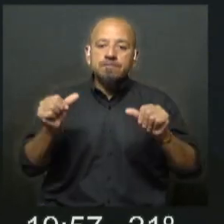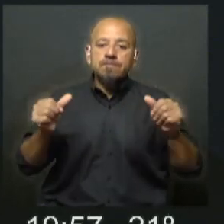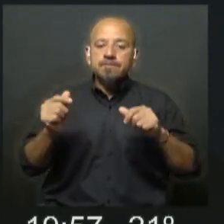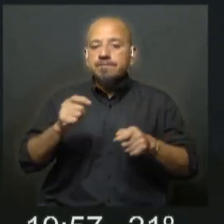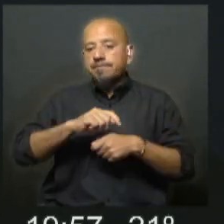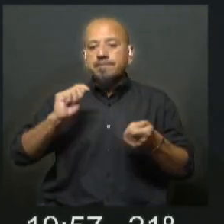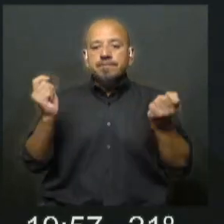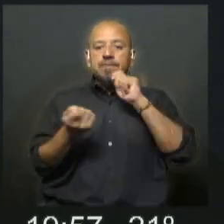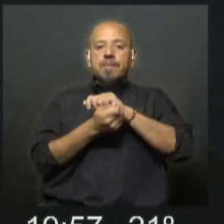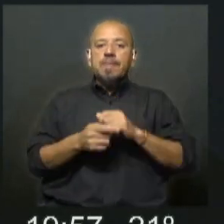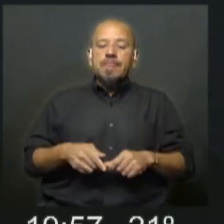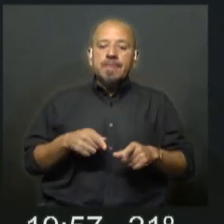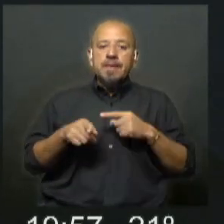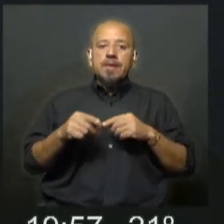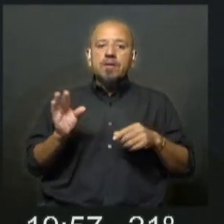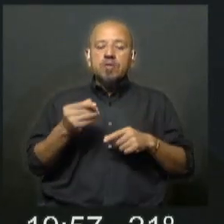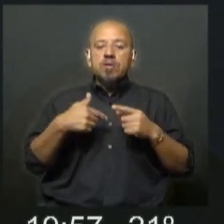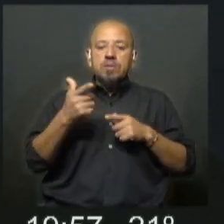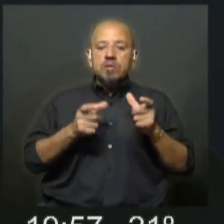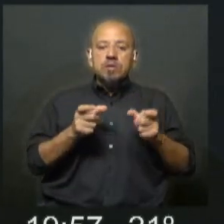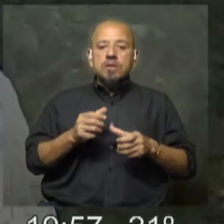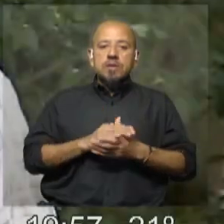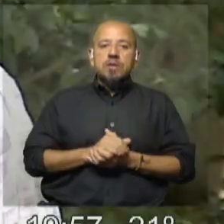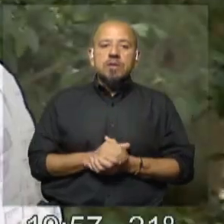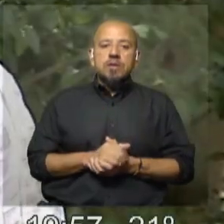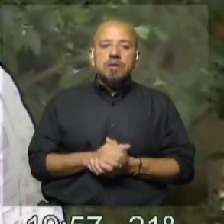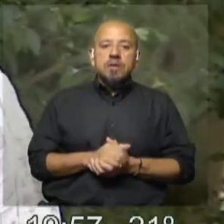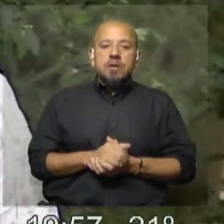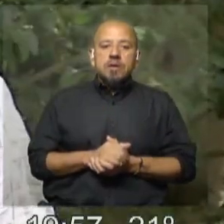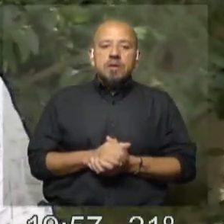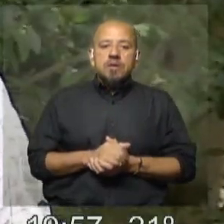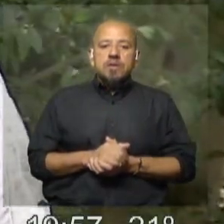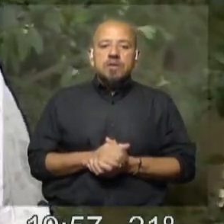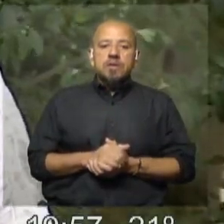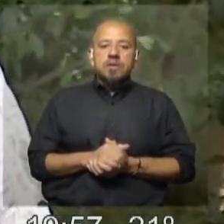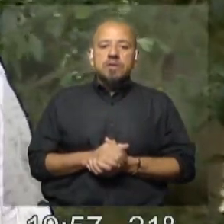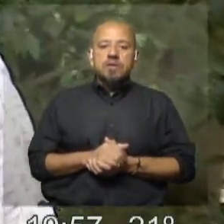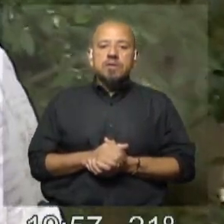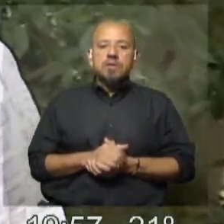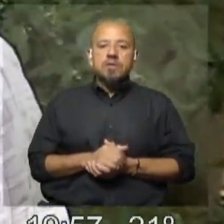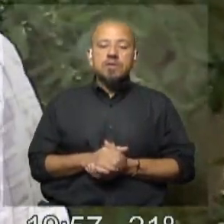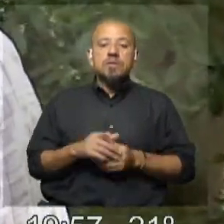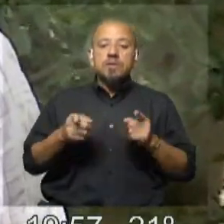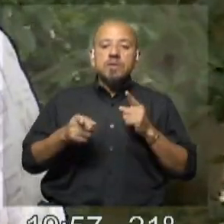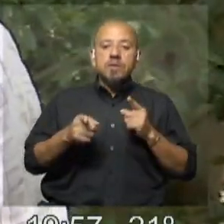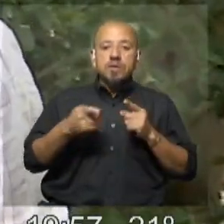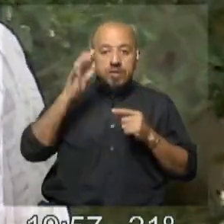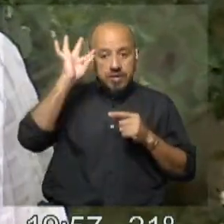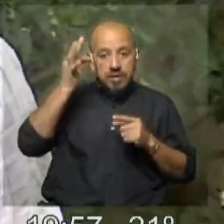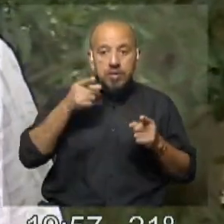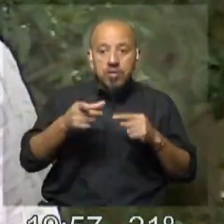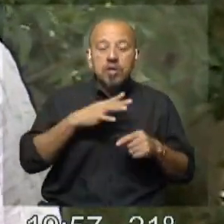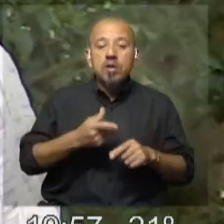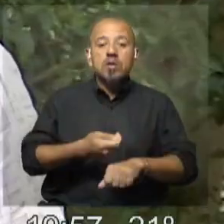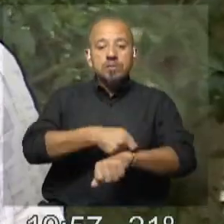transformación profunda con todos los actores involucrados. Sí. educación. Creo que fue un esfuerzo que tuvo